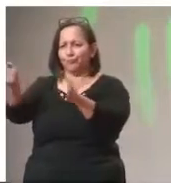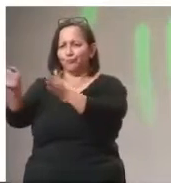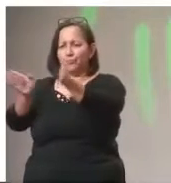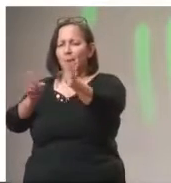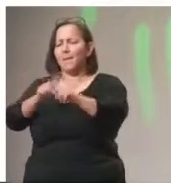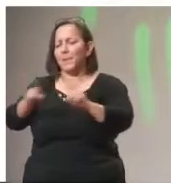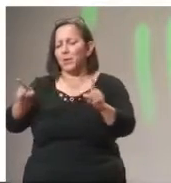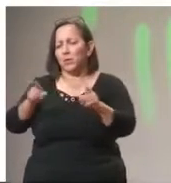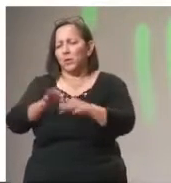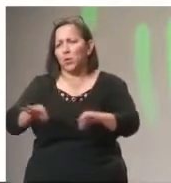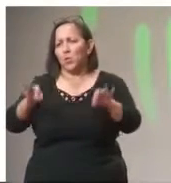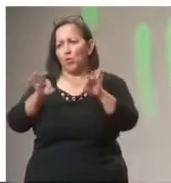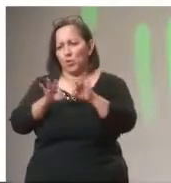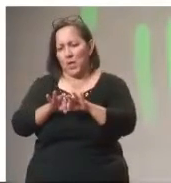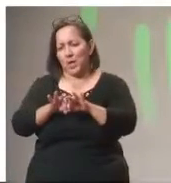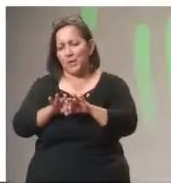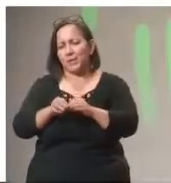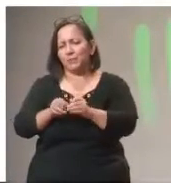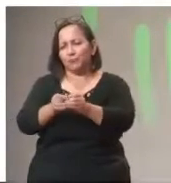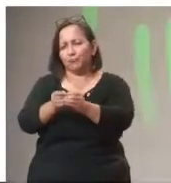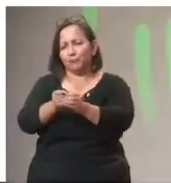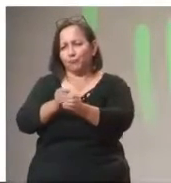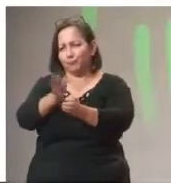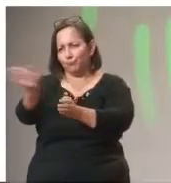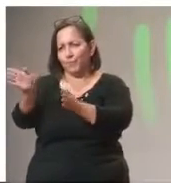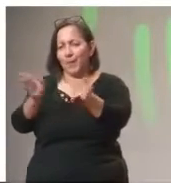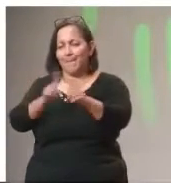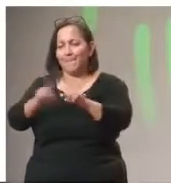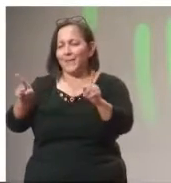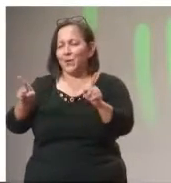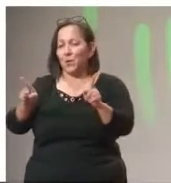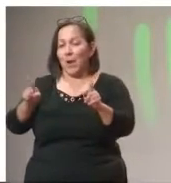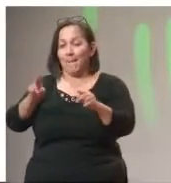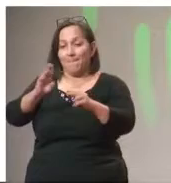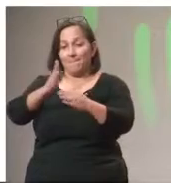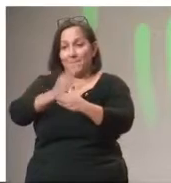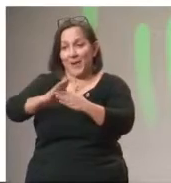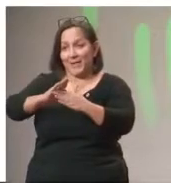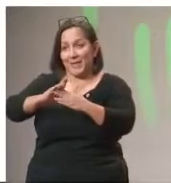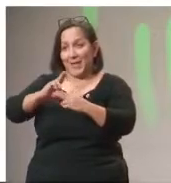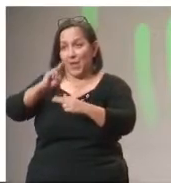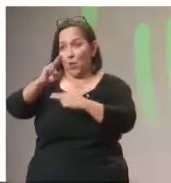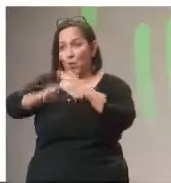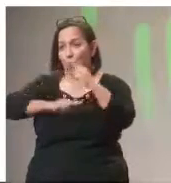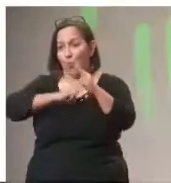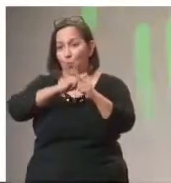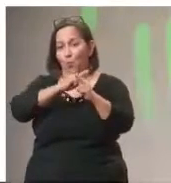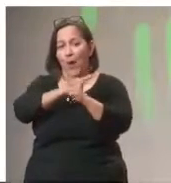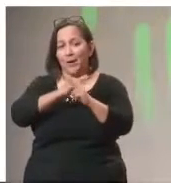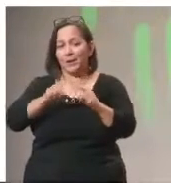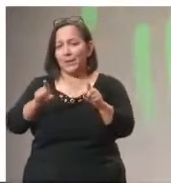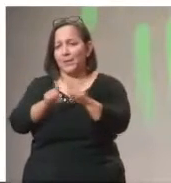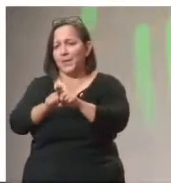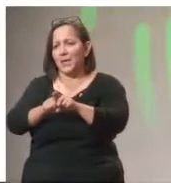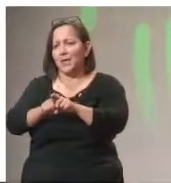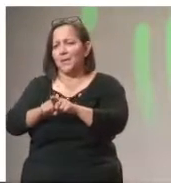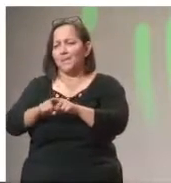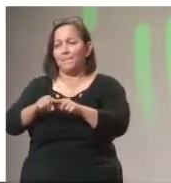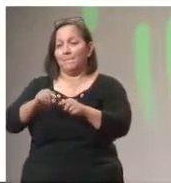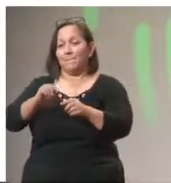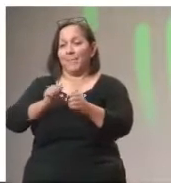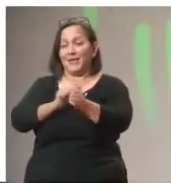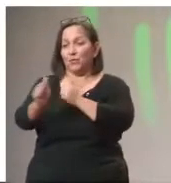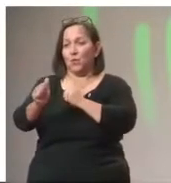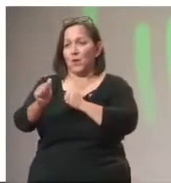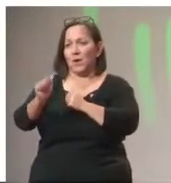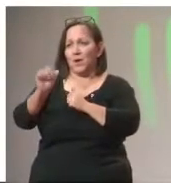una importante extensión, pero la mancha urbana pasó del 10% a casi el 30%. Y